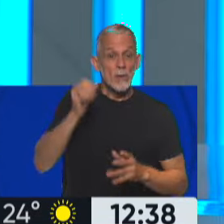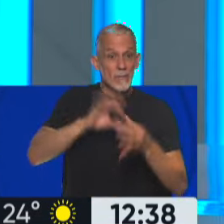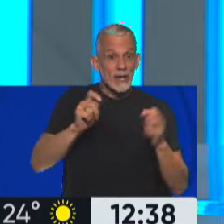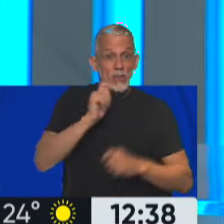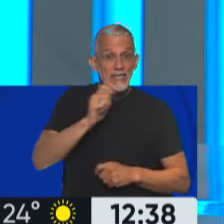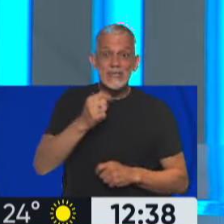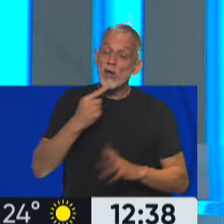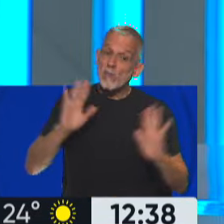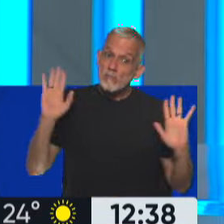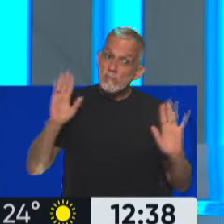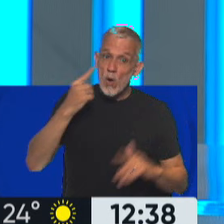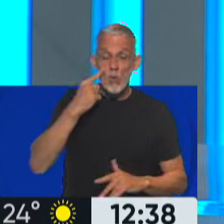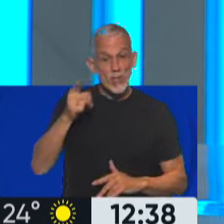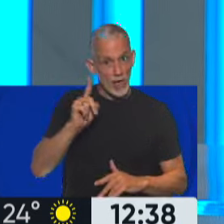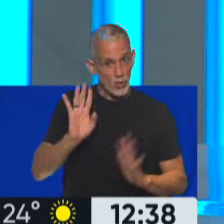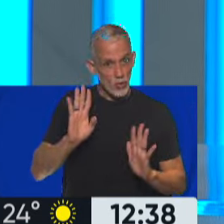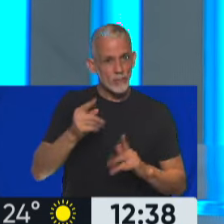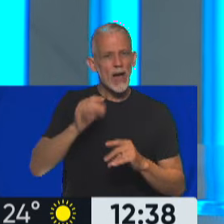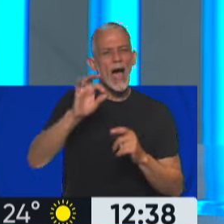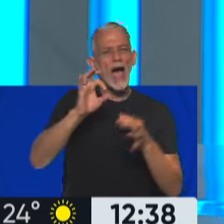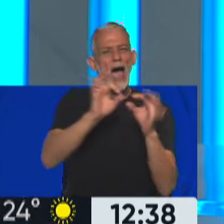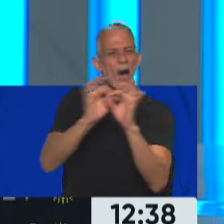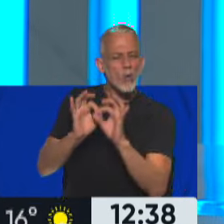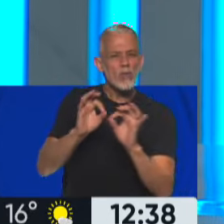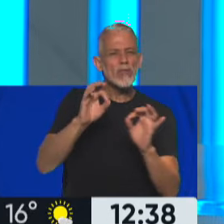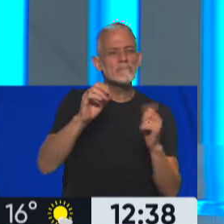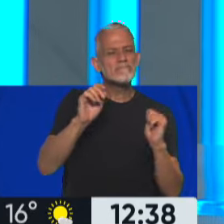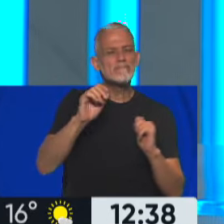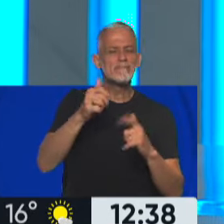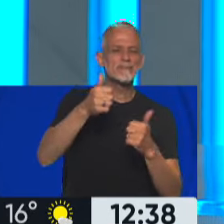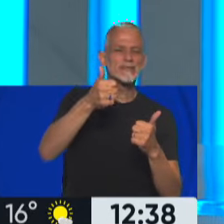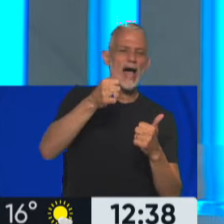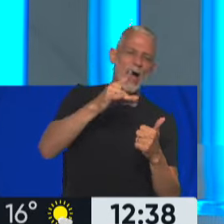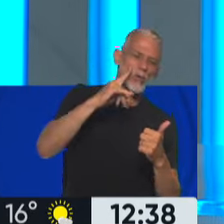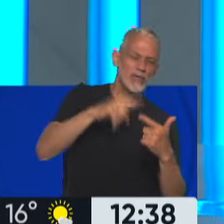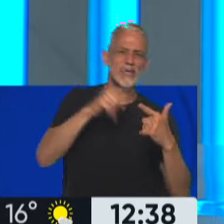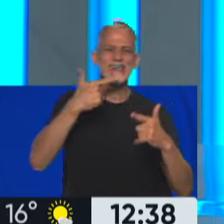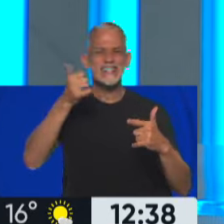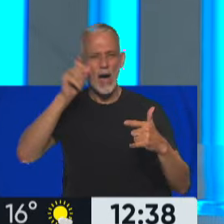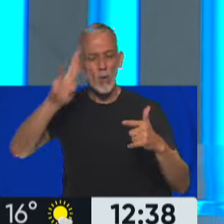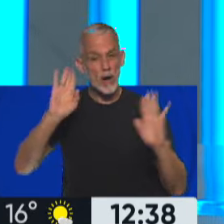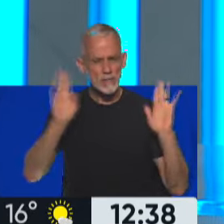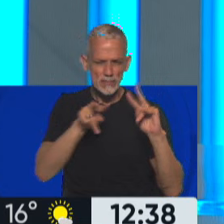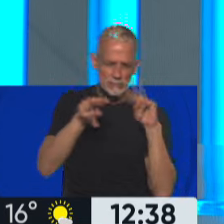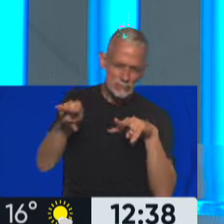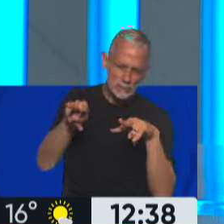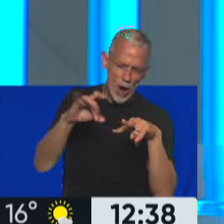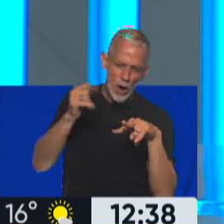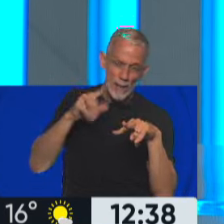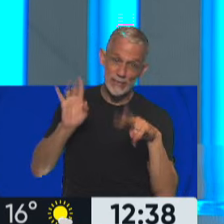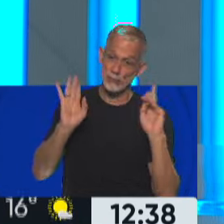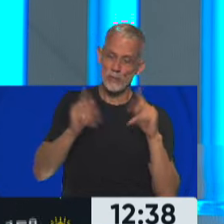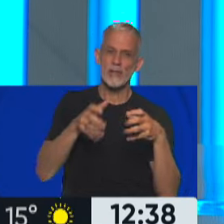que ojo con el tema de Audi y de Sa lo estaban siguiendo muy de cerca colapinto recordemos Audi